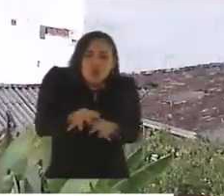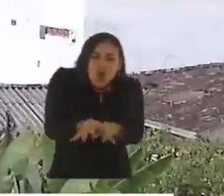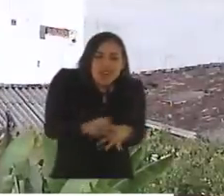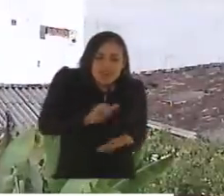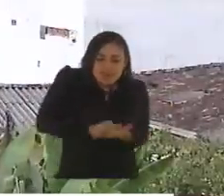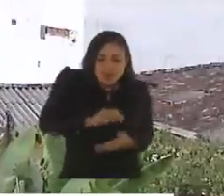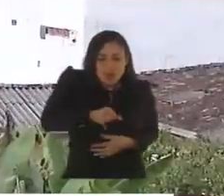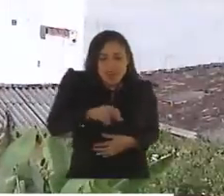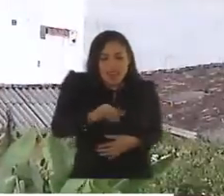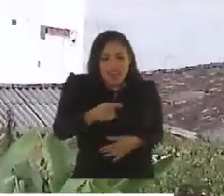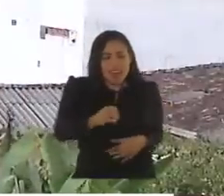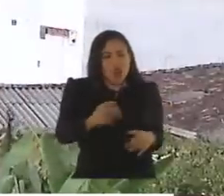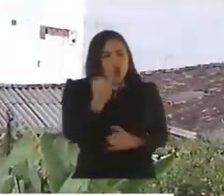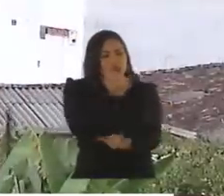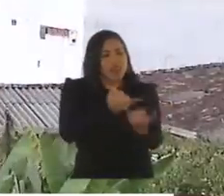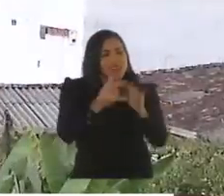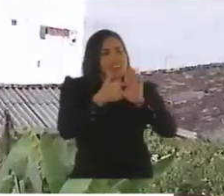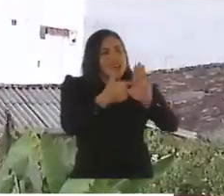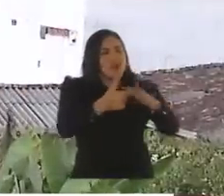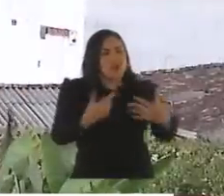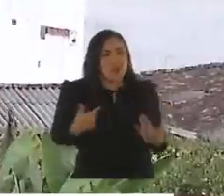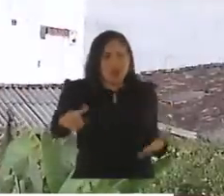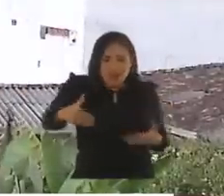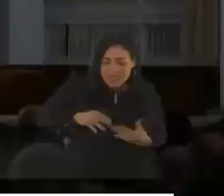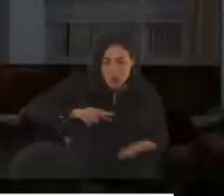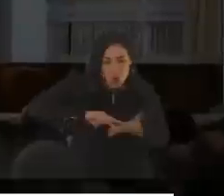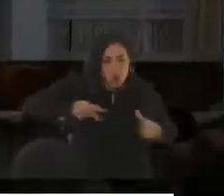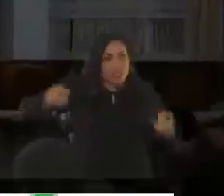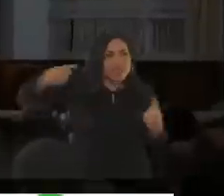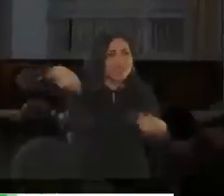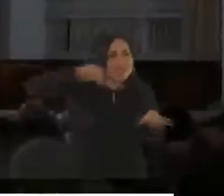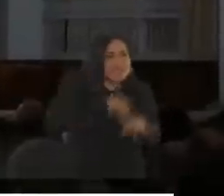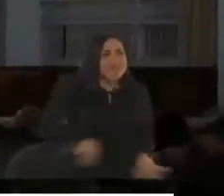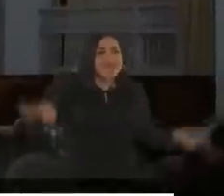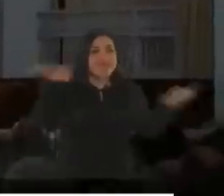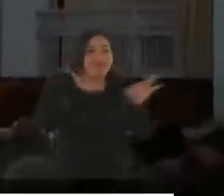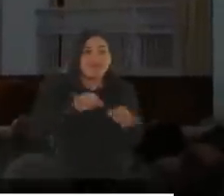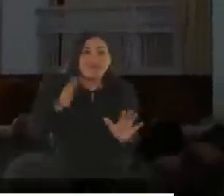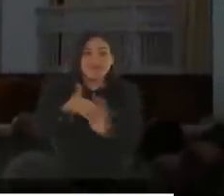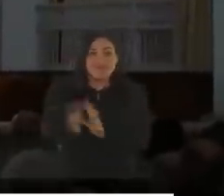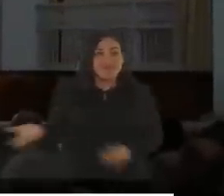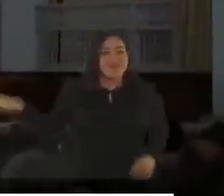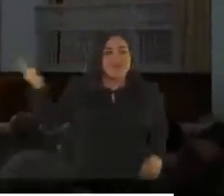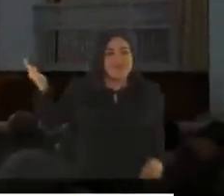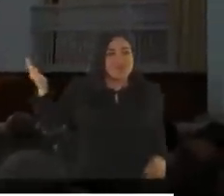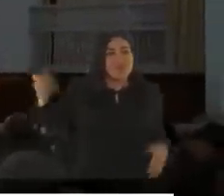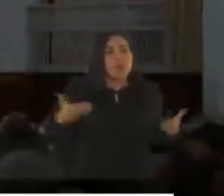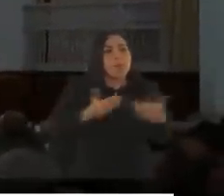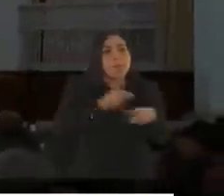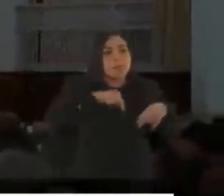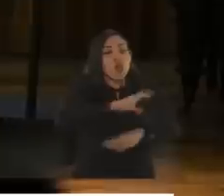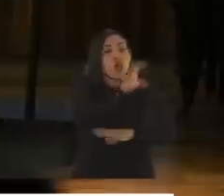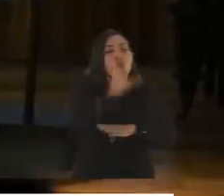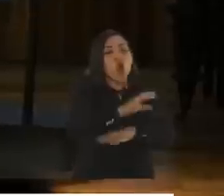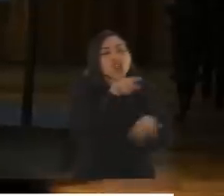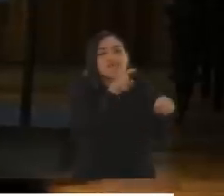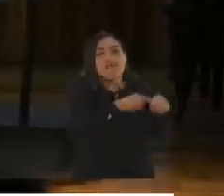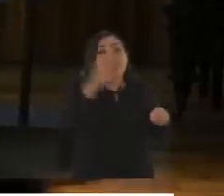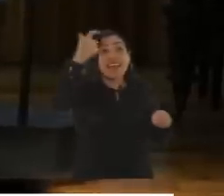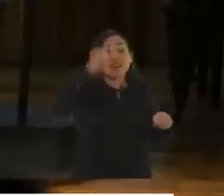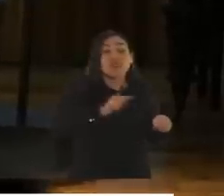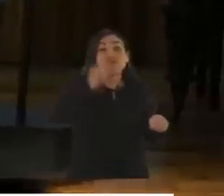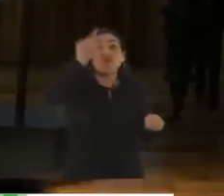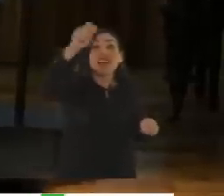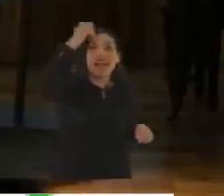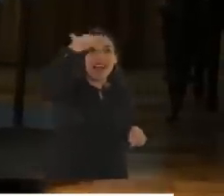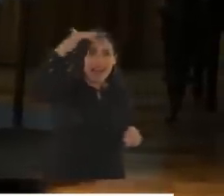Jericó mantiene su identidad y al mismo tiempo también crece con turismo. El GEI Festival Jericó es el inicio de su recorrido en Colombia. Cartagena también